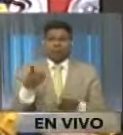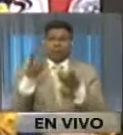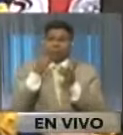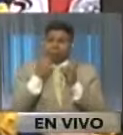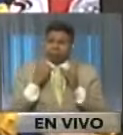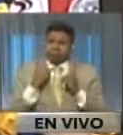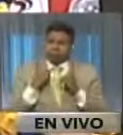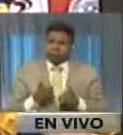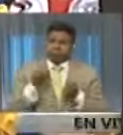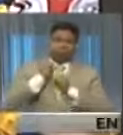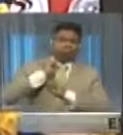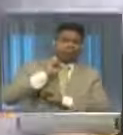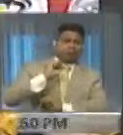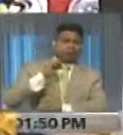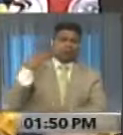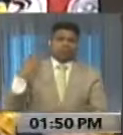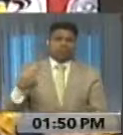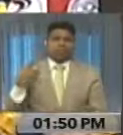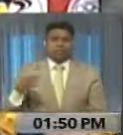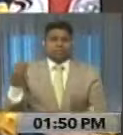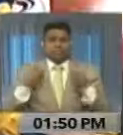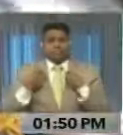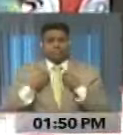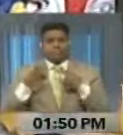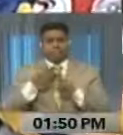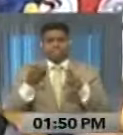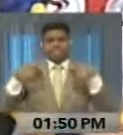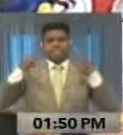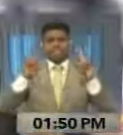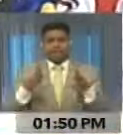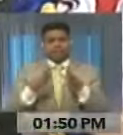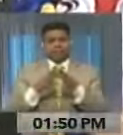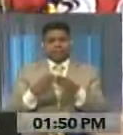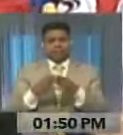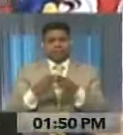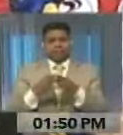su derecho a vivir en paz frente a la amenaza fascista.